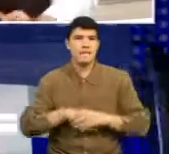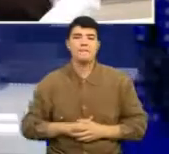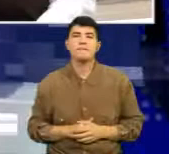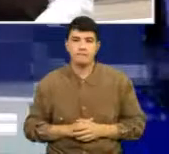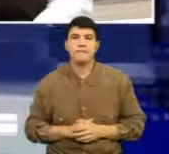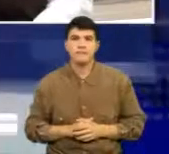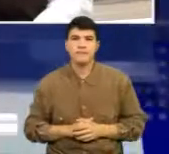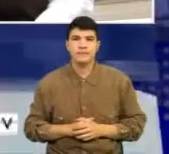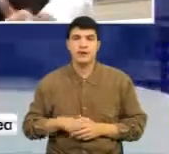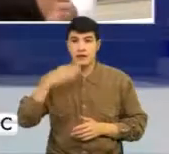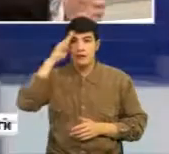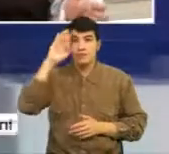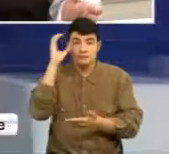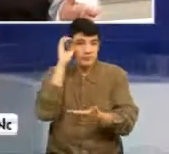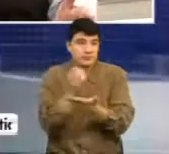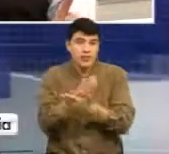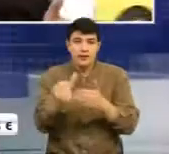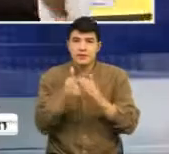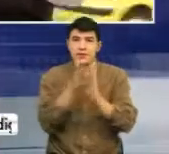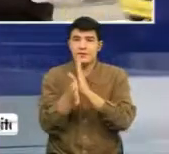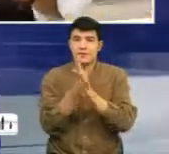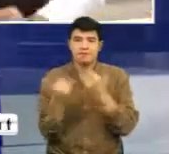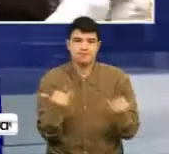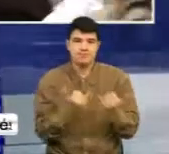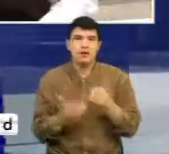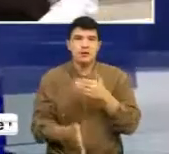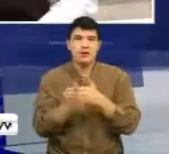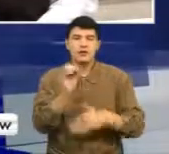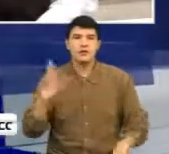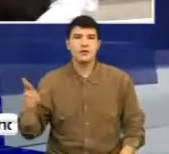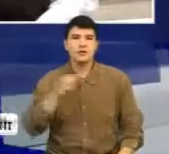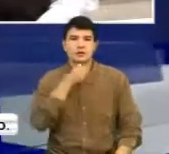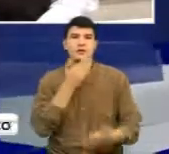confirmado las autoridades está la información que tenemos por ahora regreso al centro de estudios muy buenas tardes